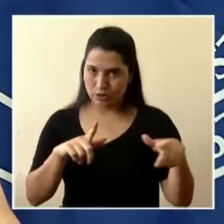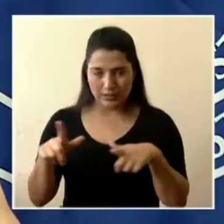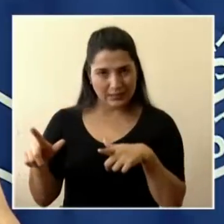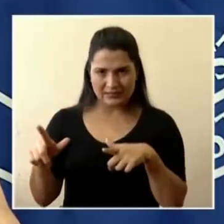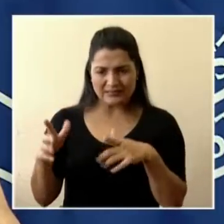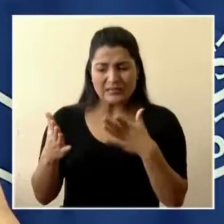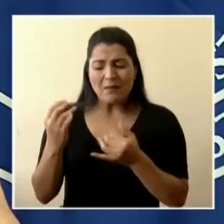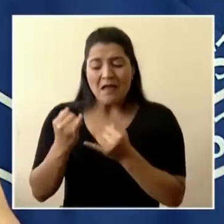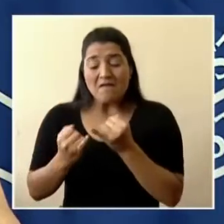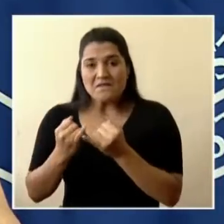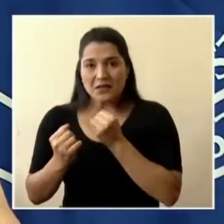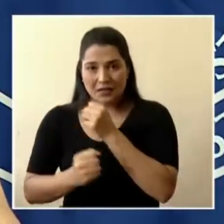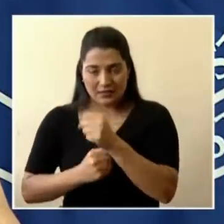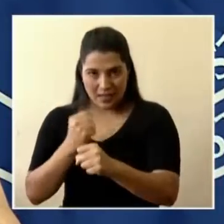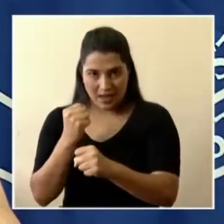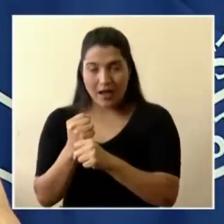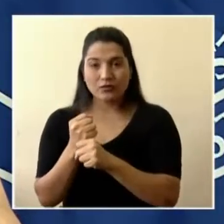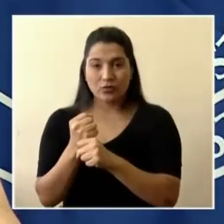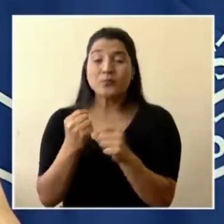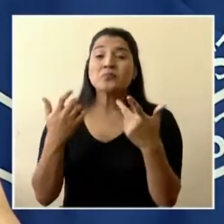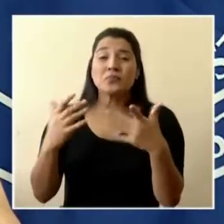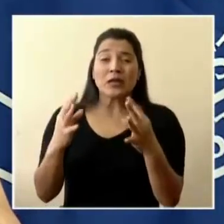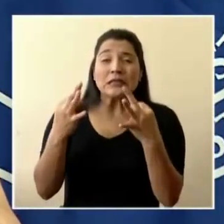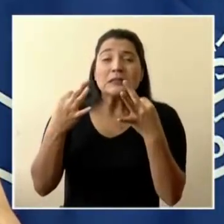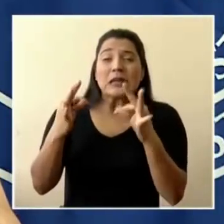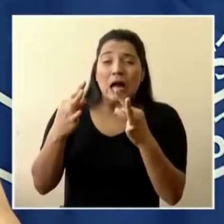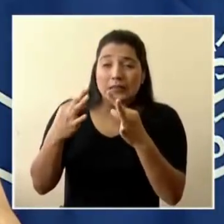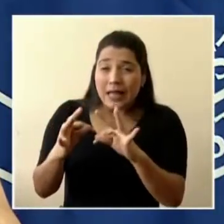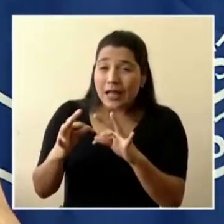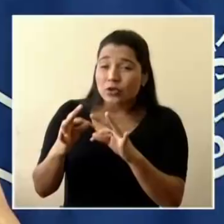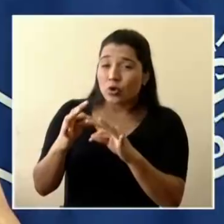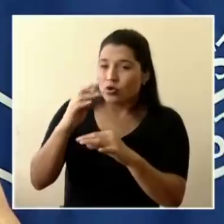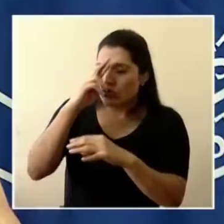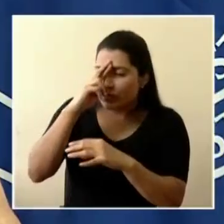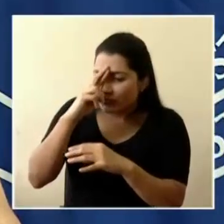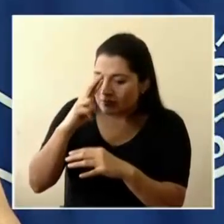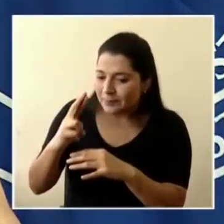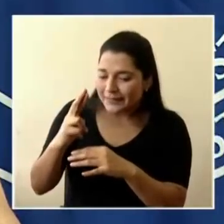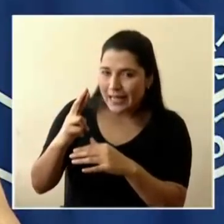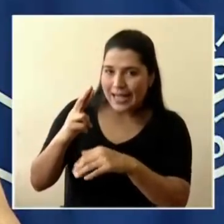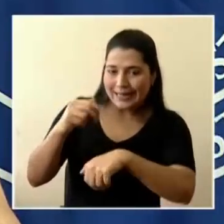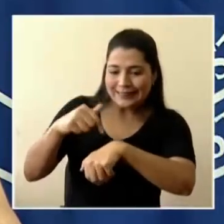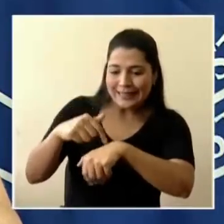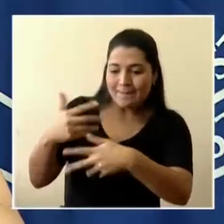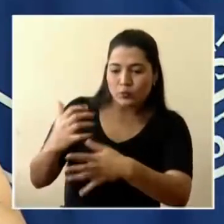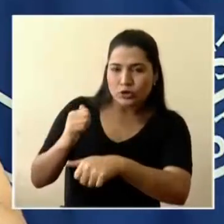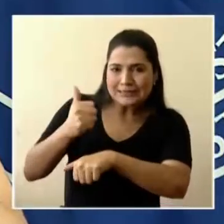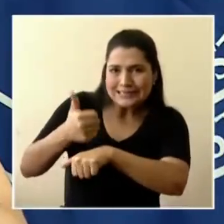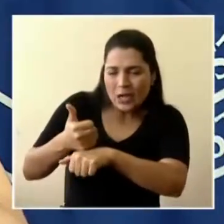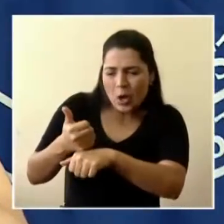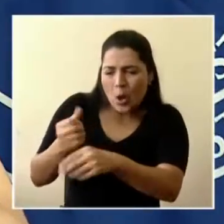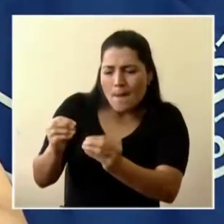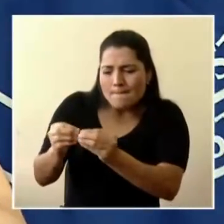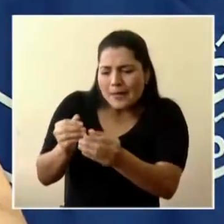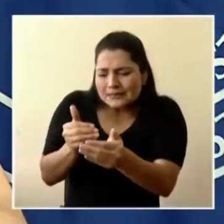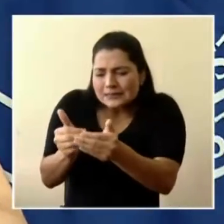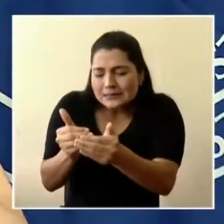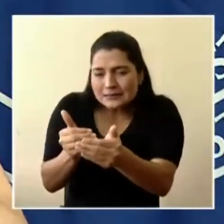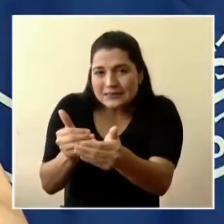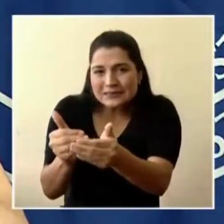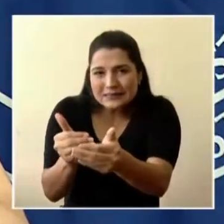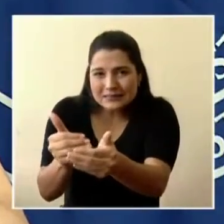sumo a finales de año. Se han estado tratando de seguir protocolos acortados. en lo que es todas las fases que conlleva